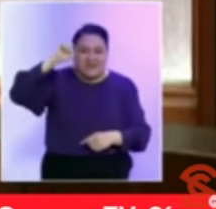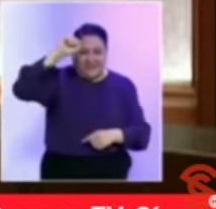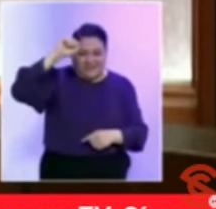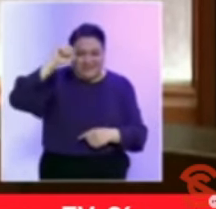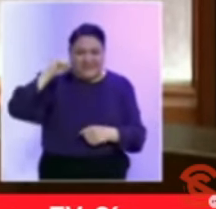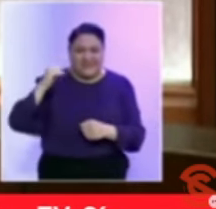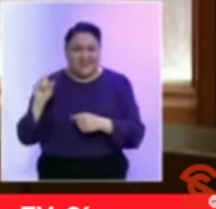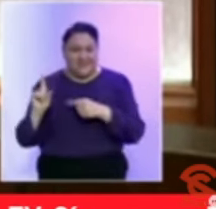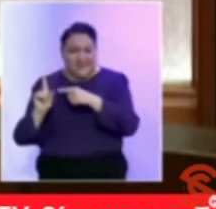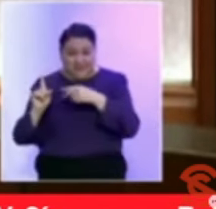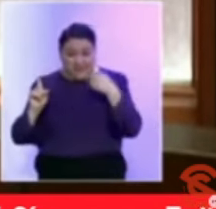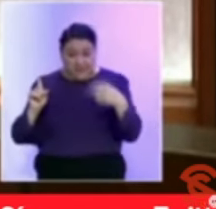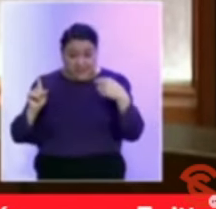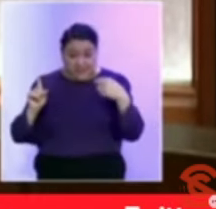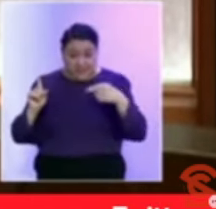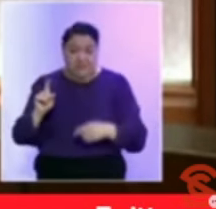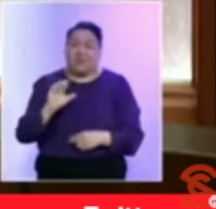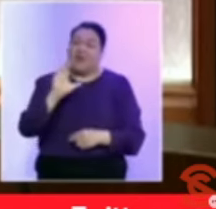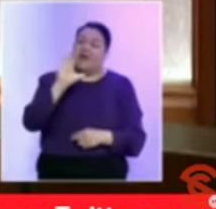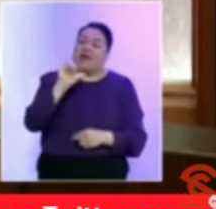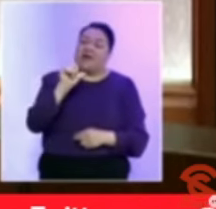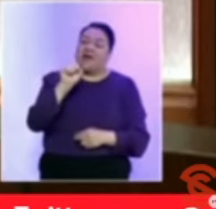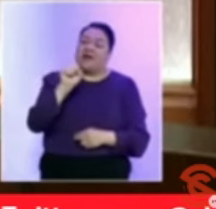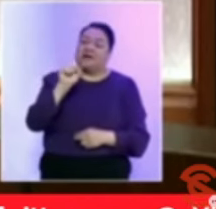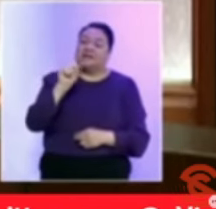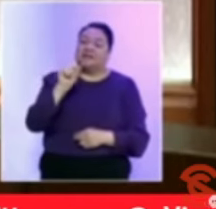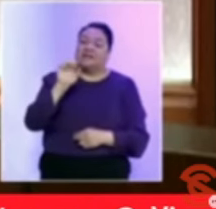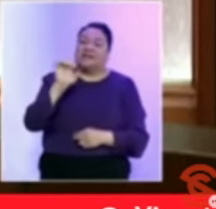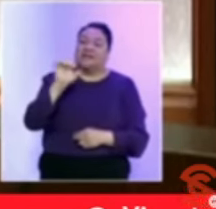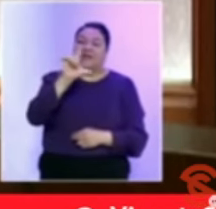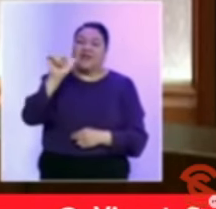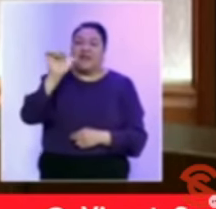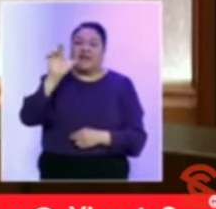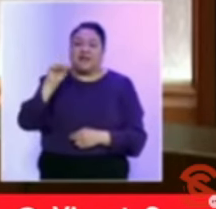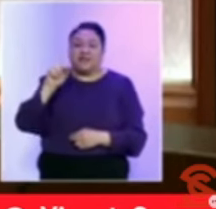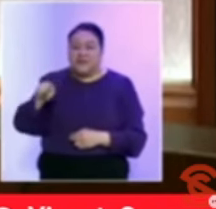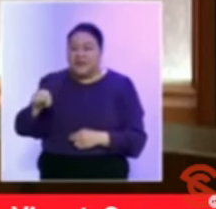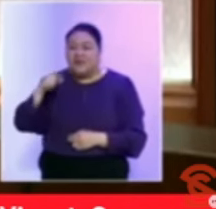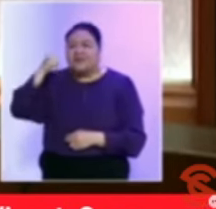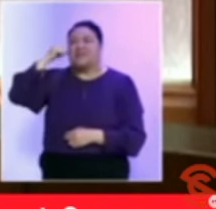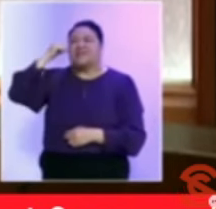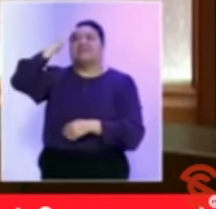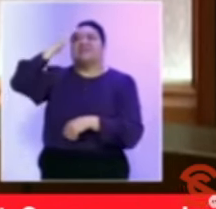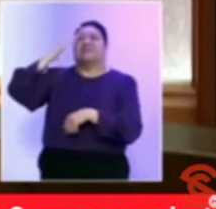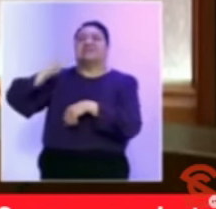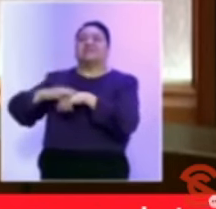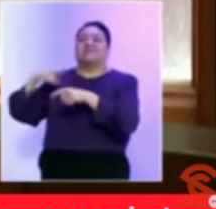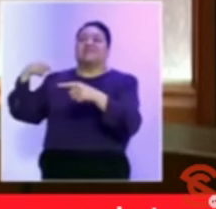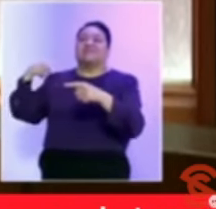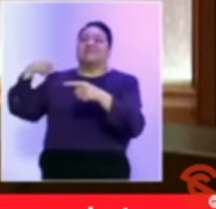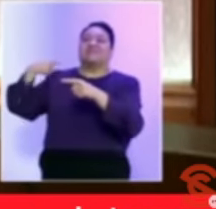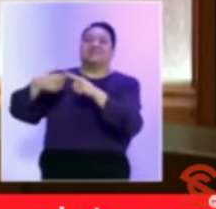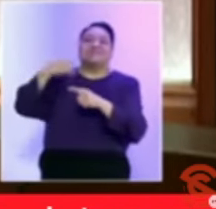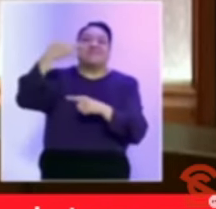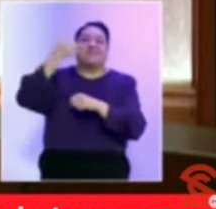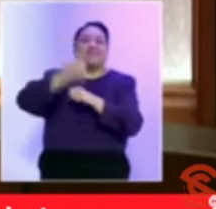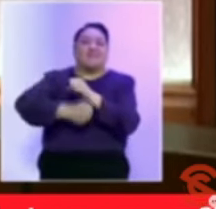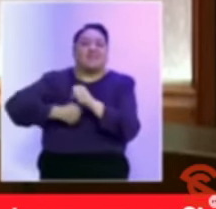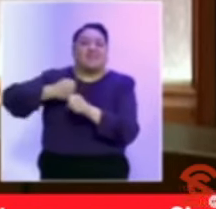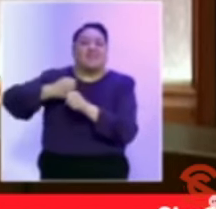feminista Rosario Castellanos a quien recordamos en su 50 aniversario